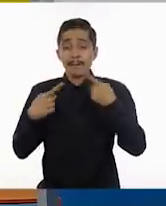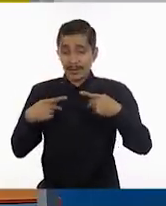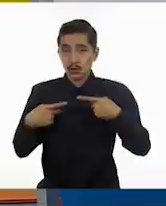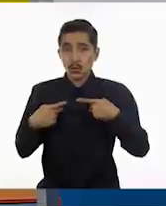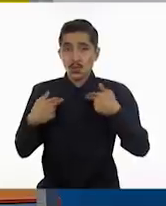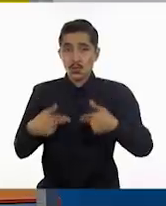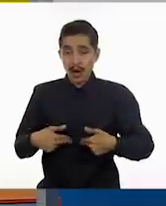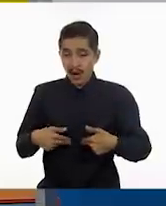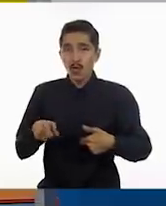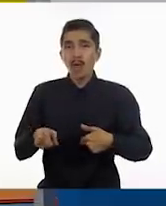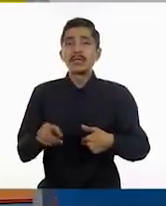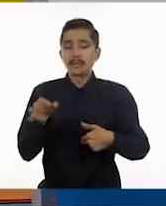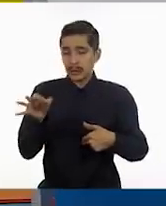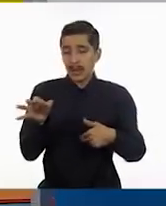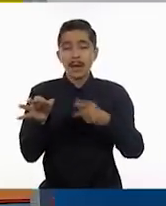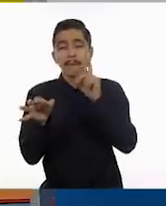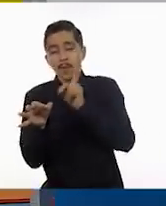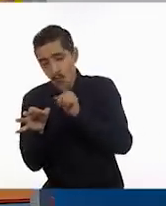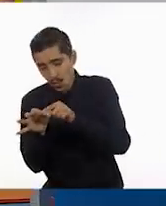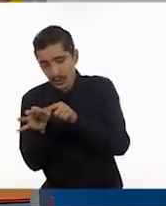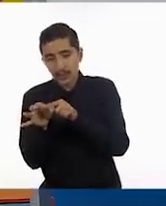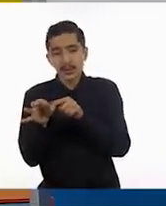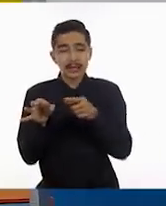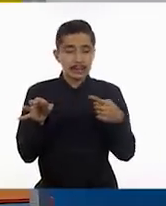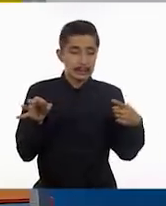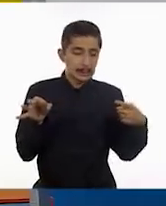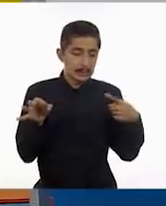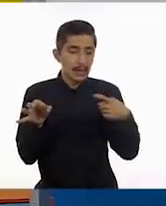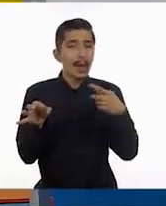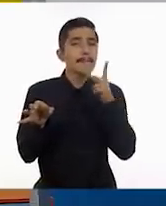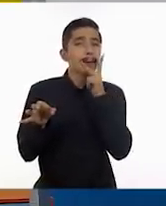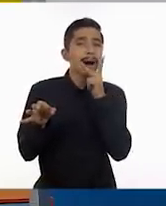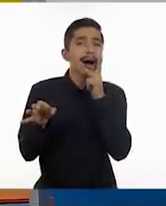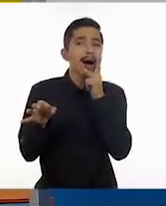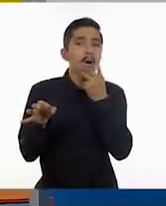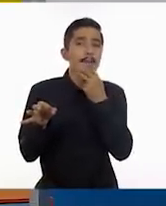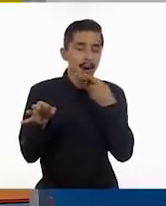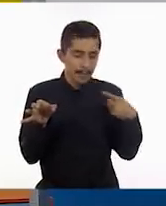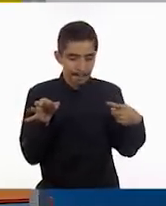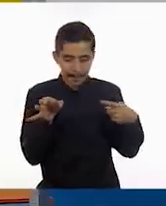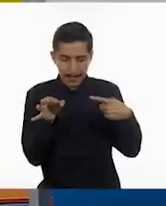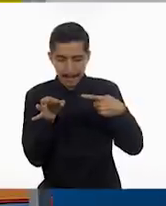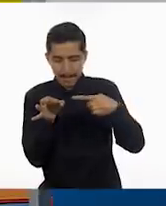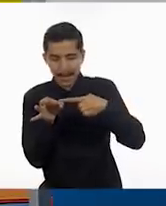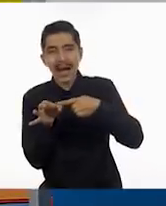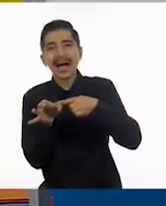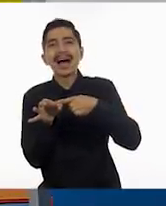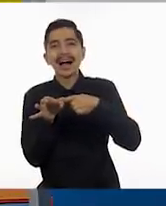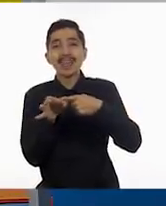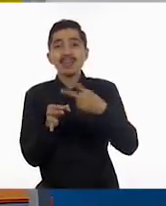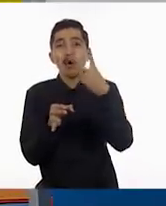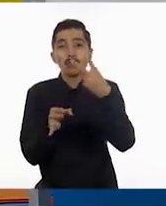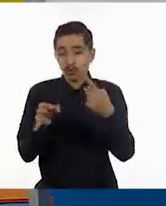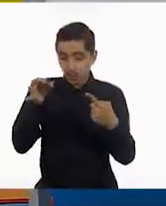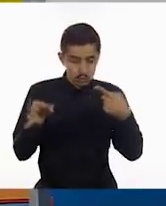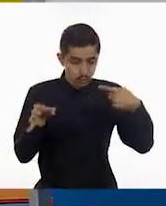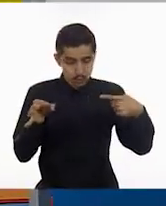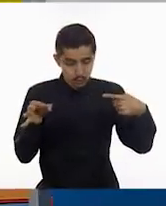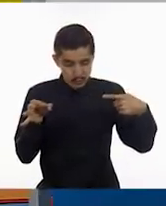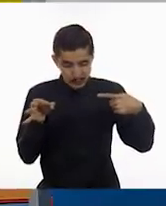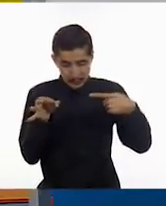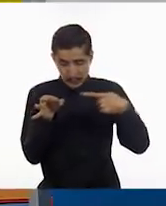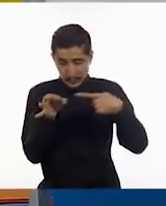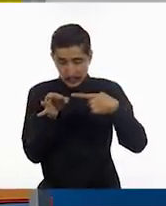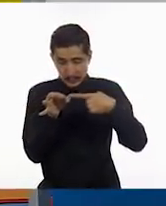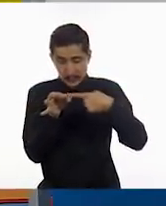óvulo sería la madre y el espermatozoide el padre. Y esas son las dos células que se unen y que al unirse